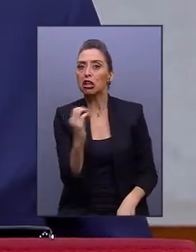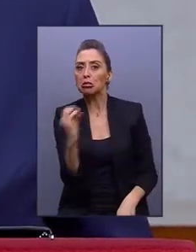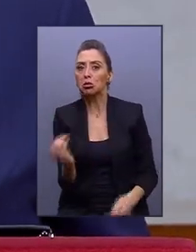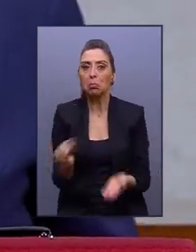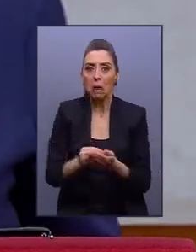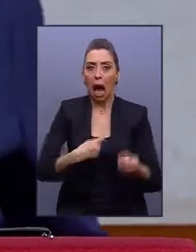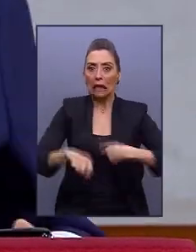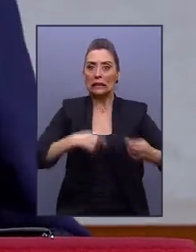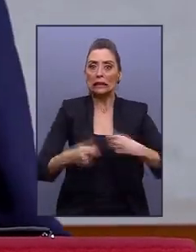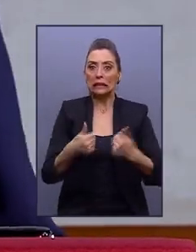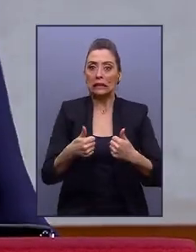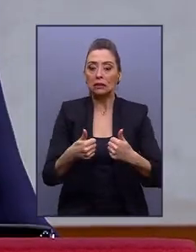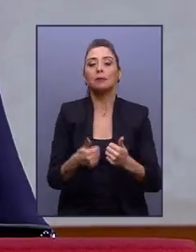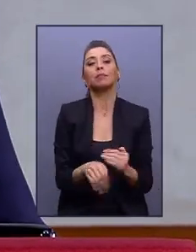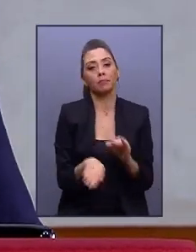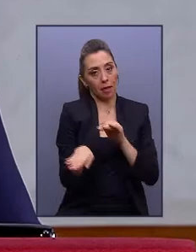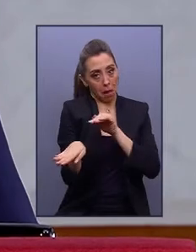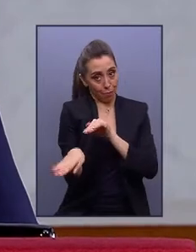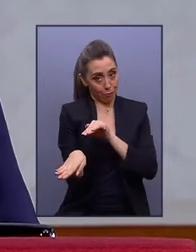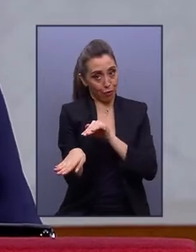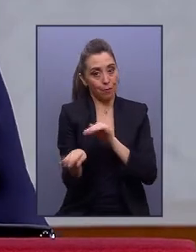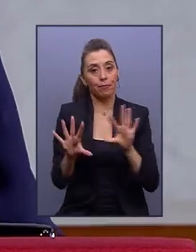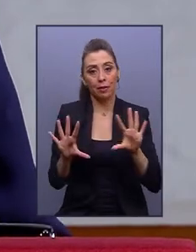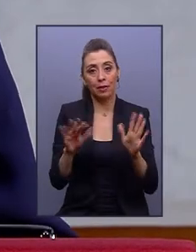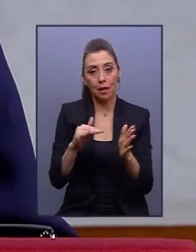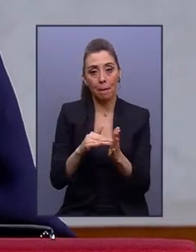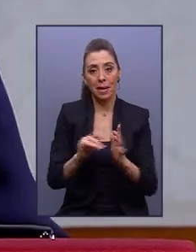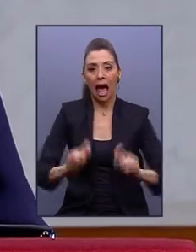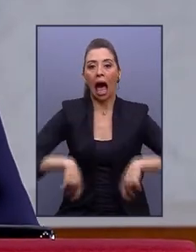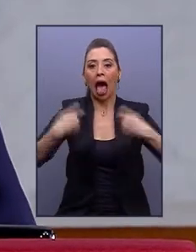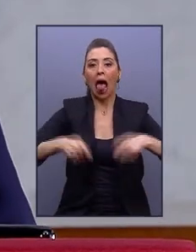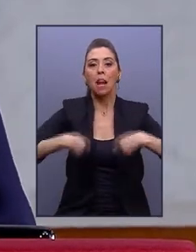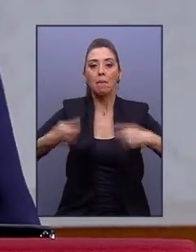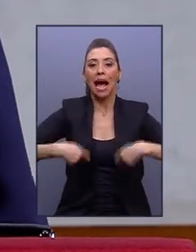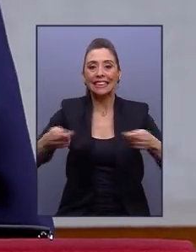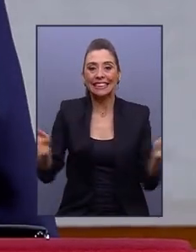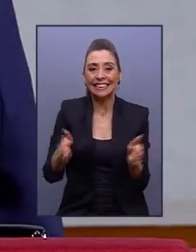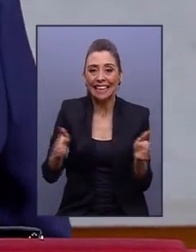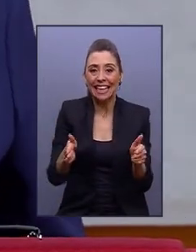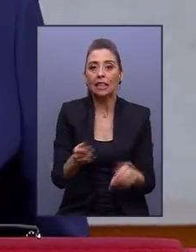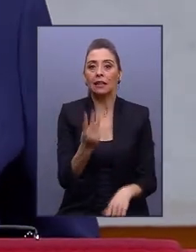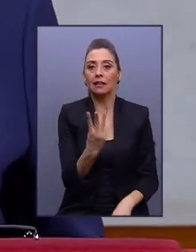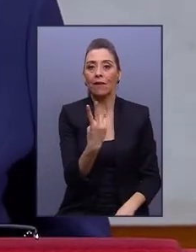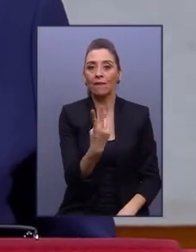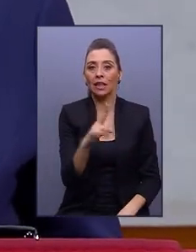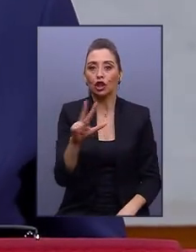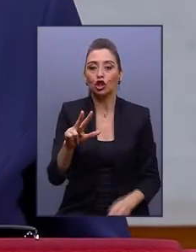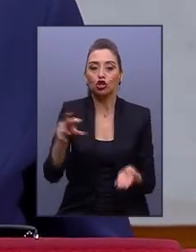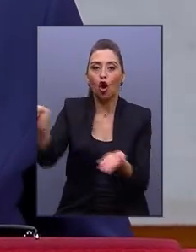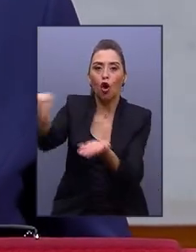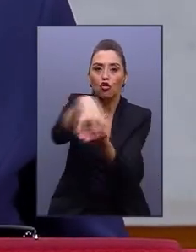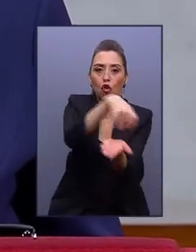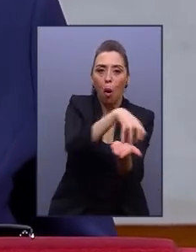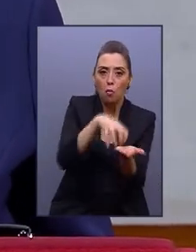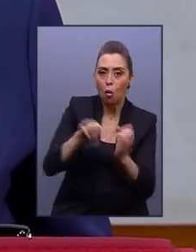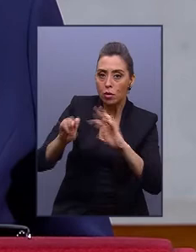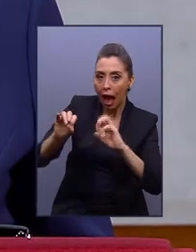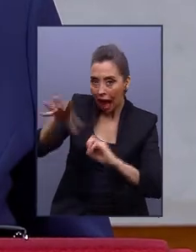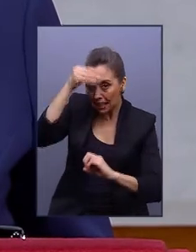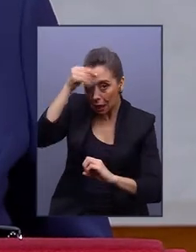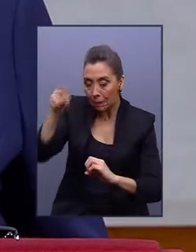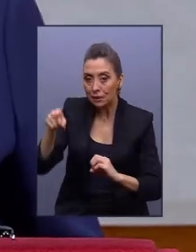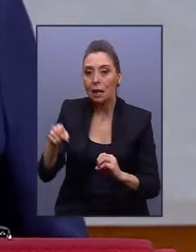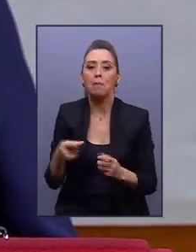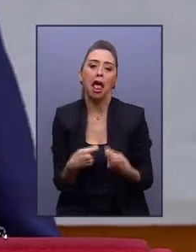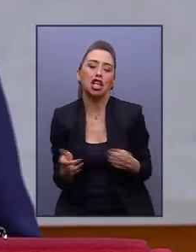promedio. Hemos apoyado además a 10.000 almaceneros en 328 comunas, capacitados para